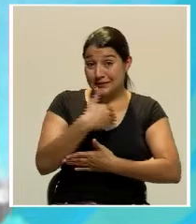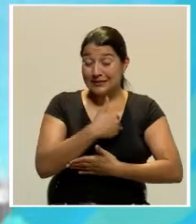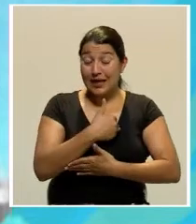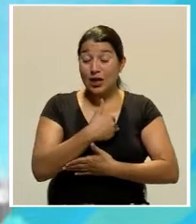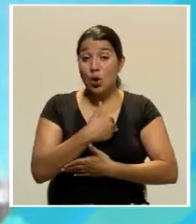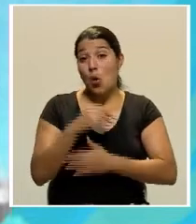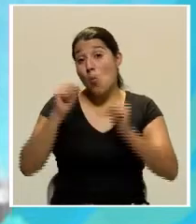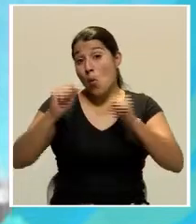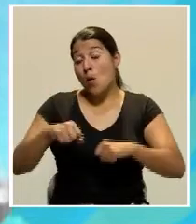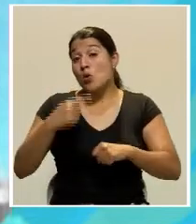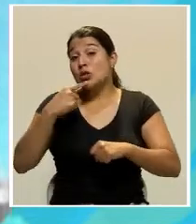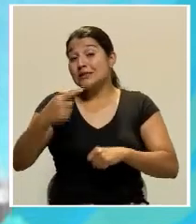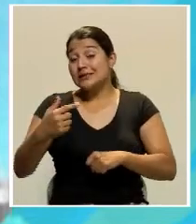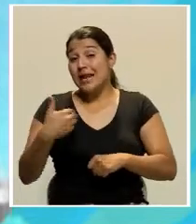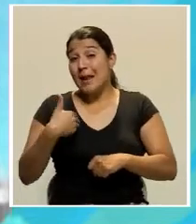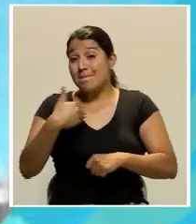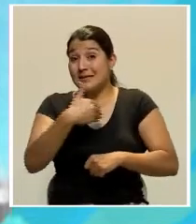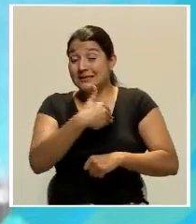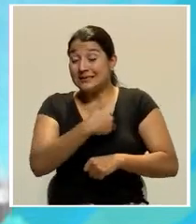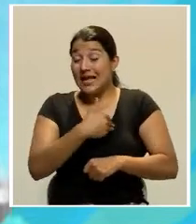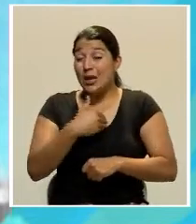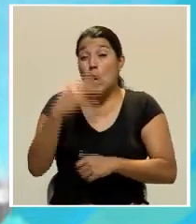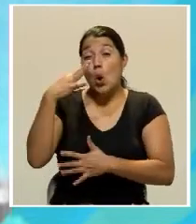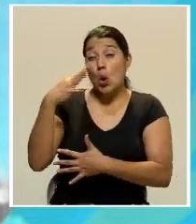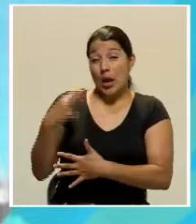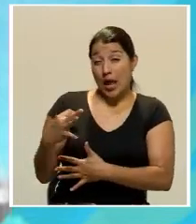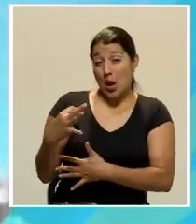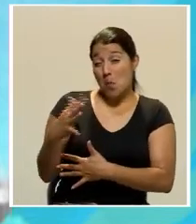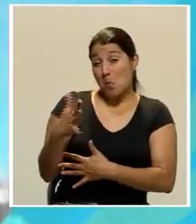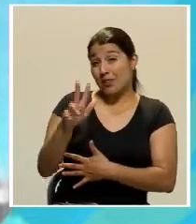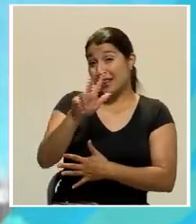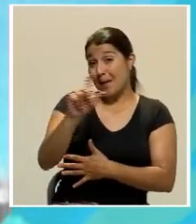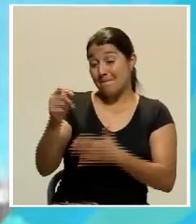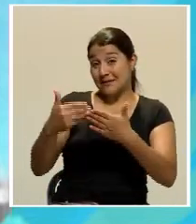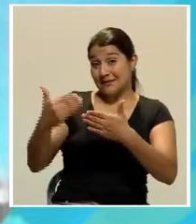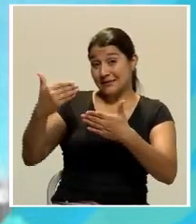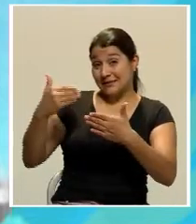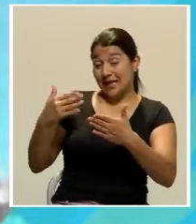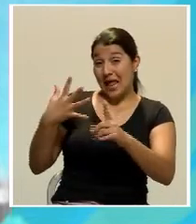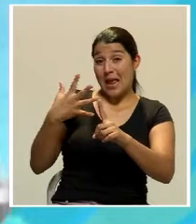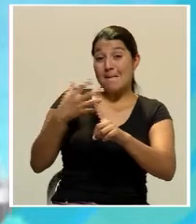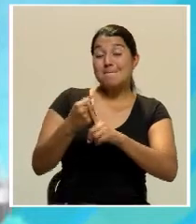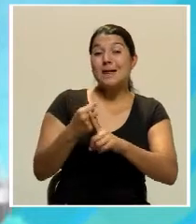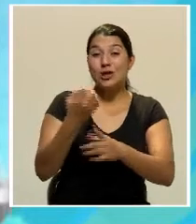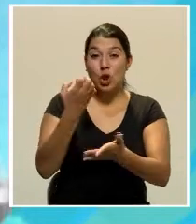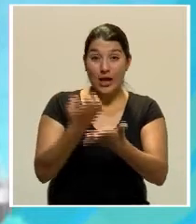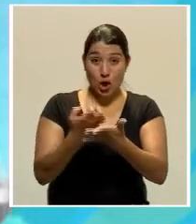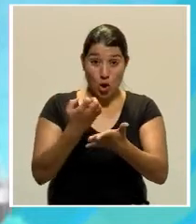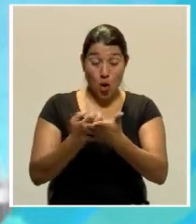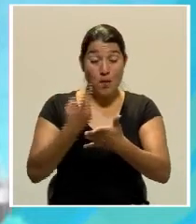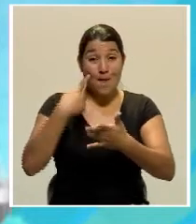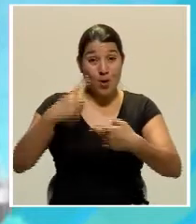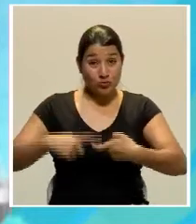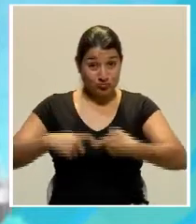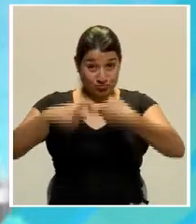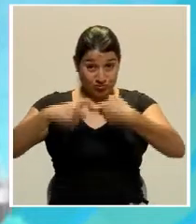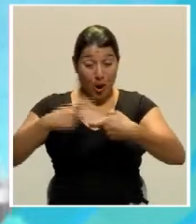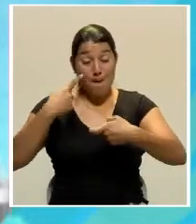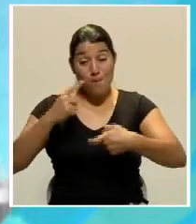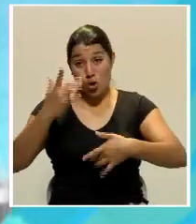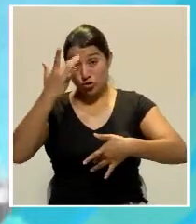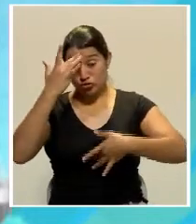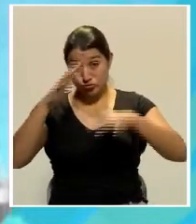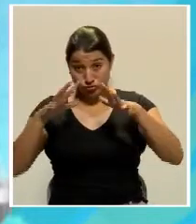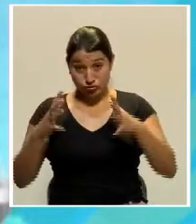podríamos decir que el ministerio estimó hace 3 meses que el impacto económico de la parálisis que ha provocado la